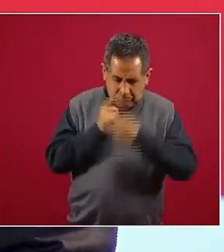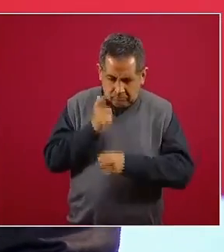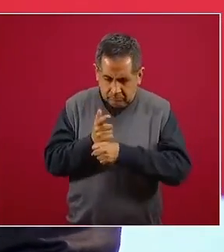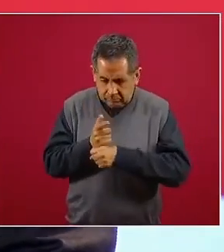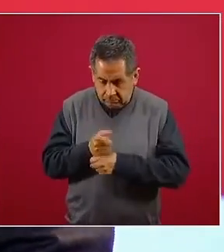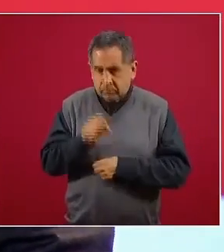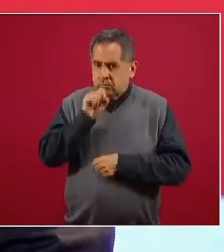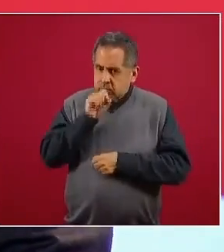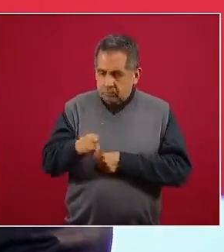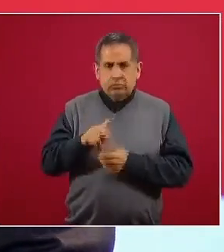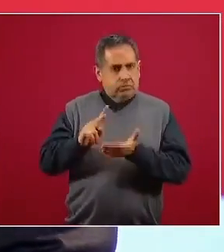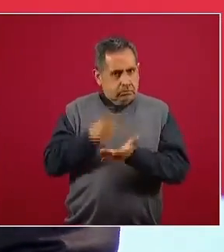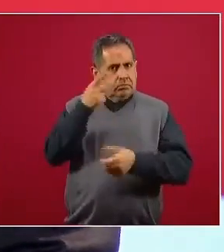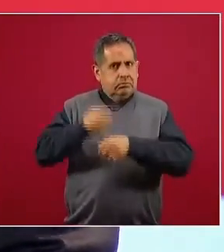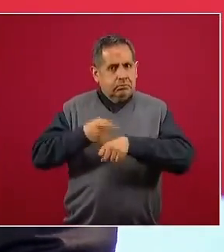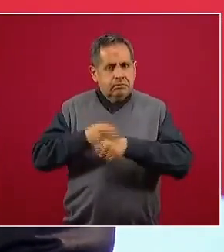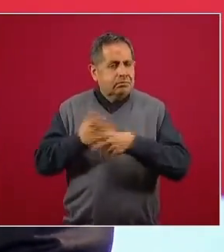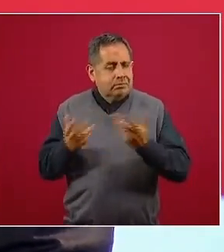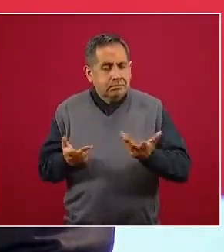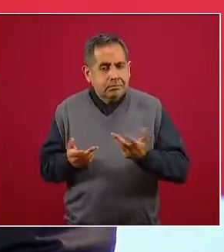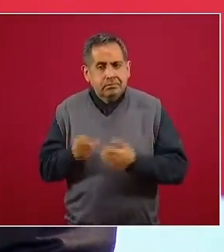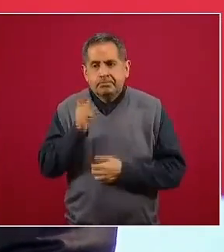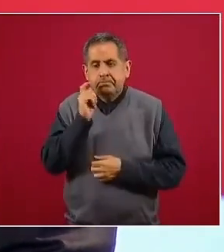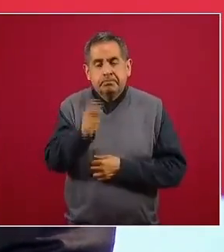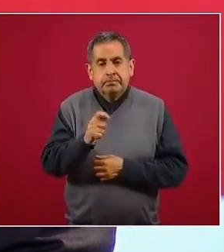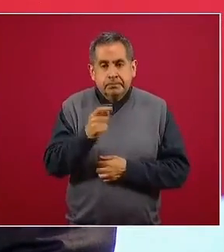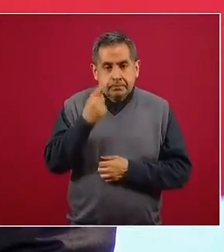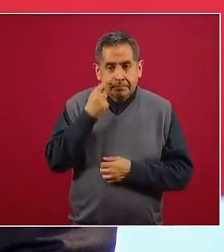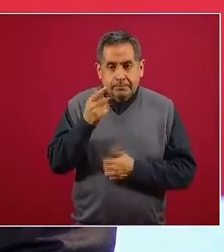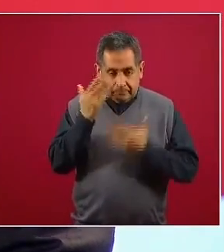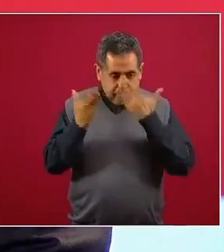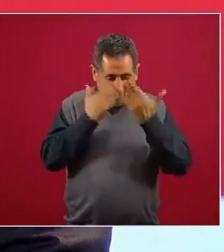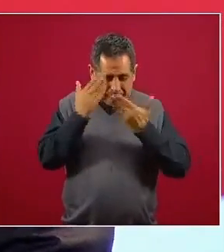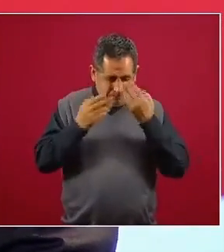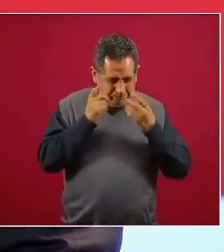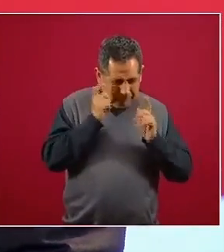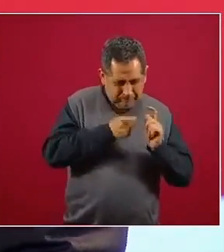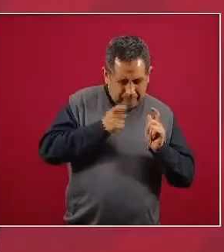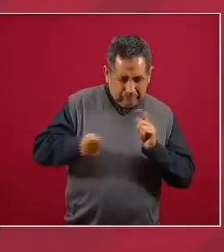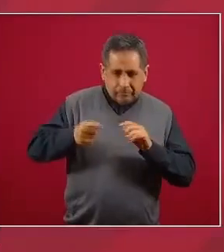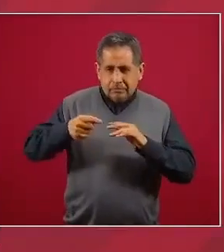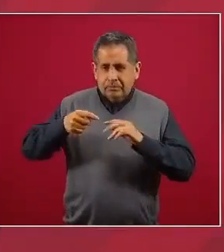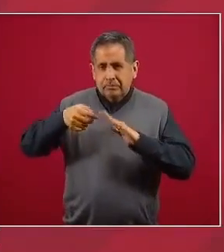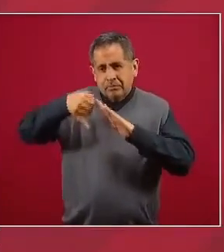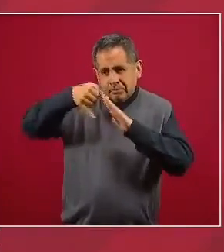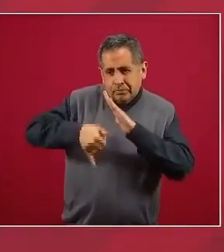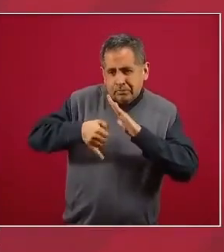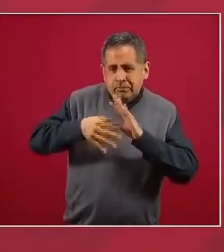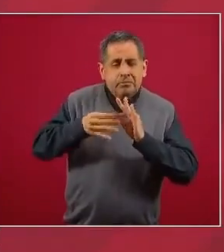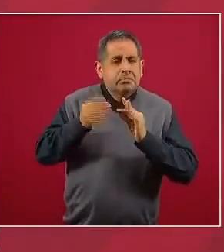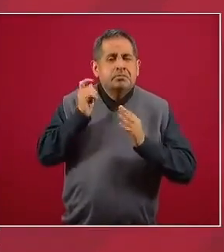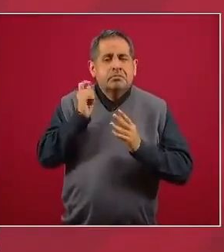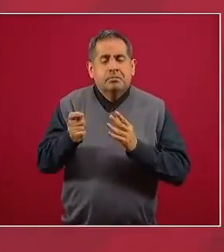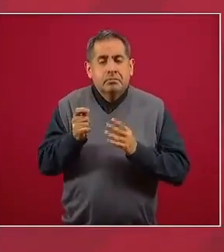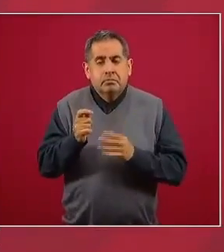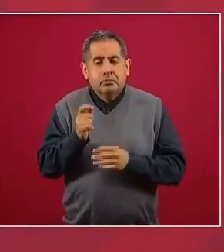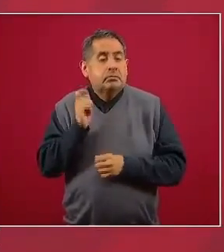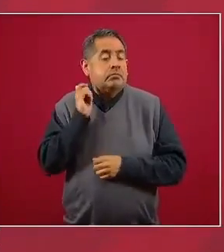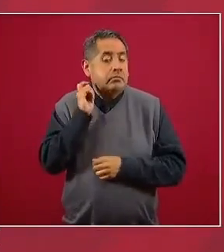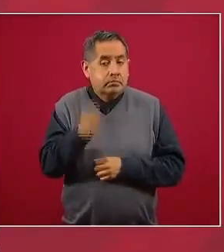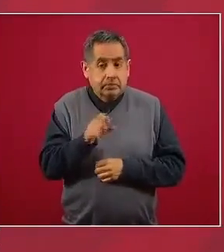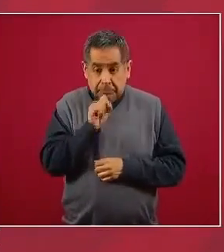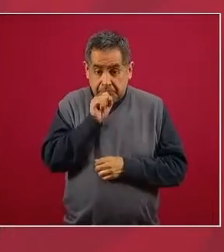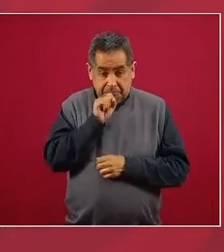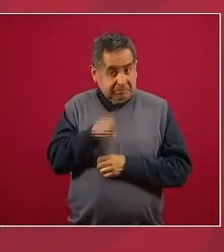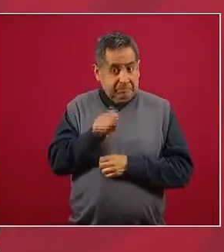y resulta que salen positivos. Pero estos estudios de secuenciación genética profunda permiten identificar si es